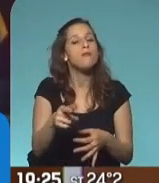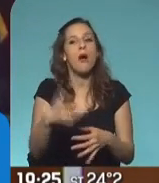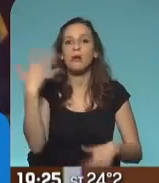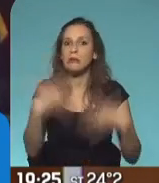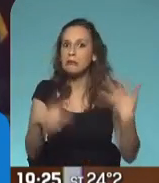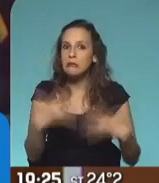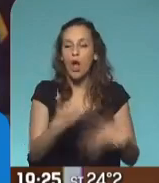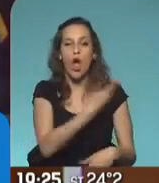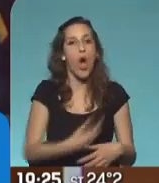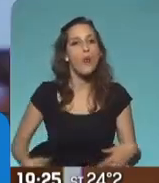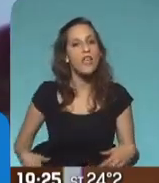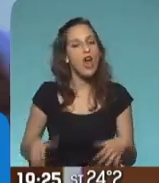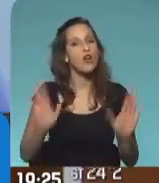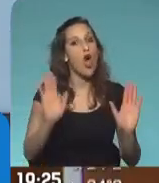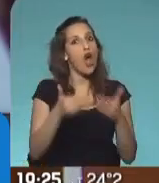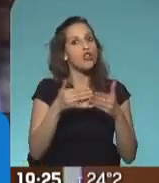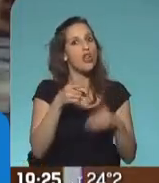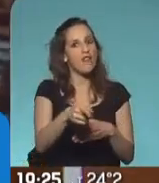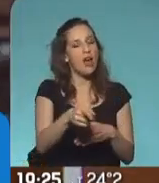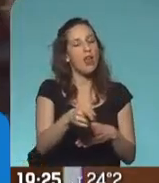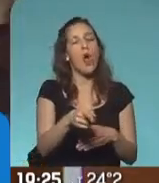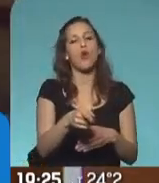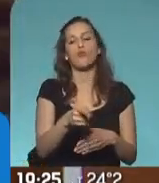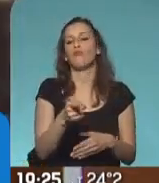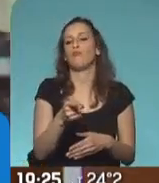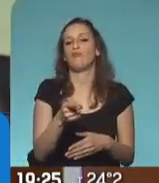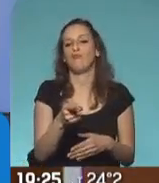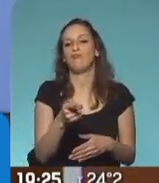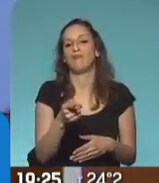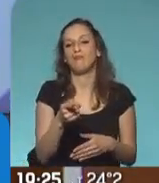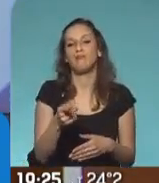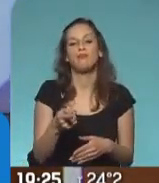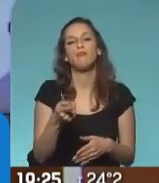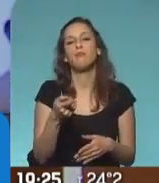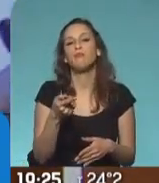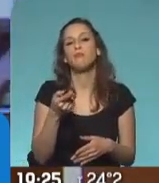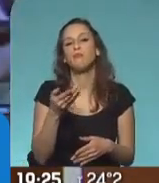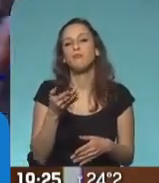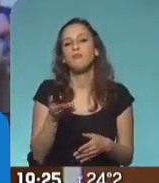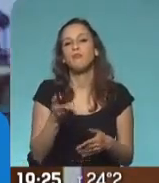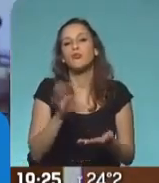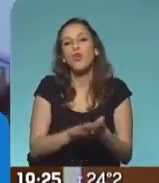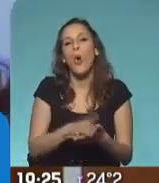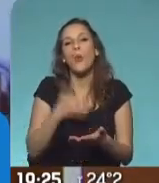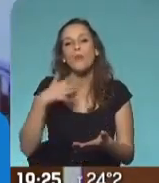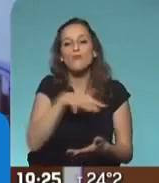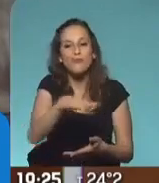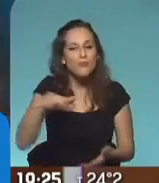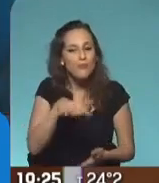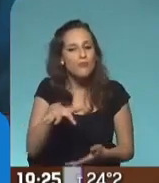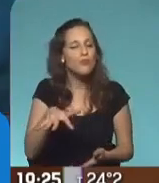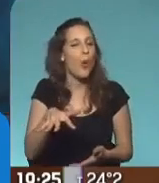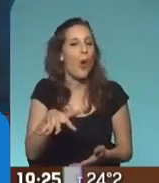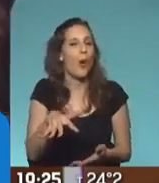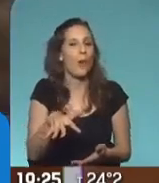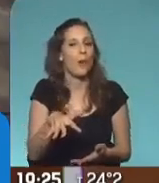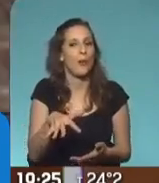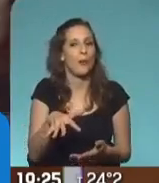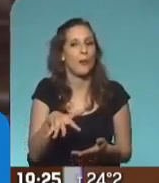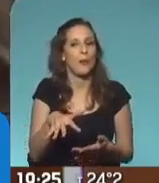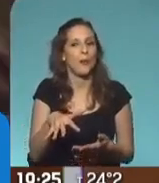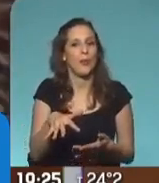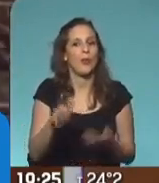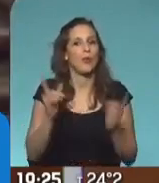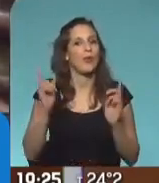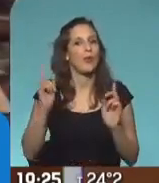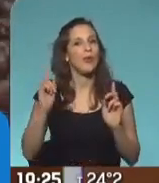muy conservadores que tienden a capitalizar este descontento popular hacia los políticos tradicionales e